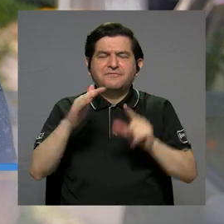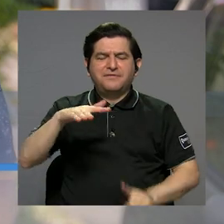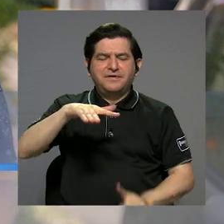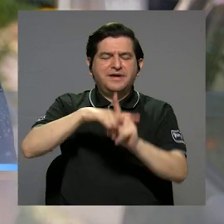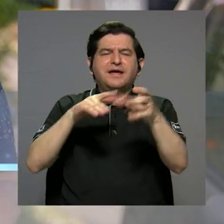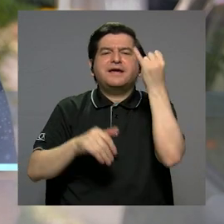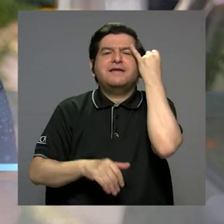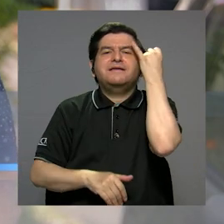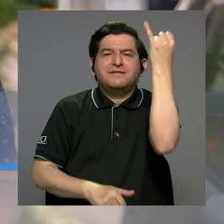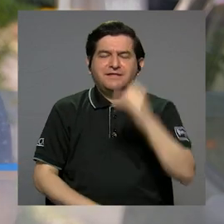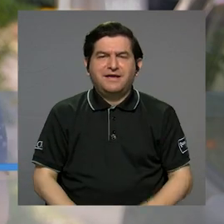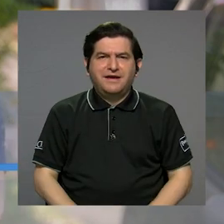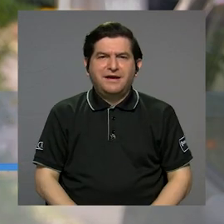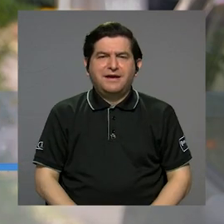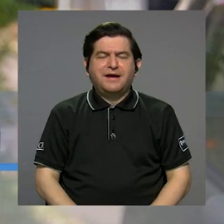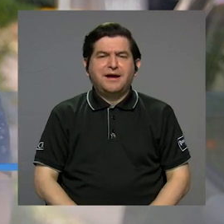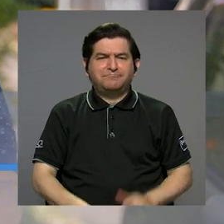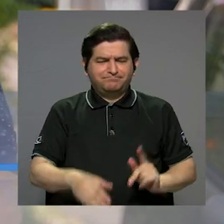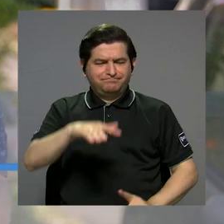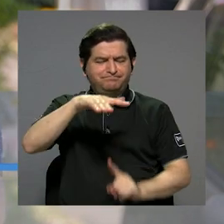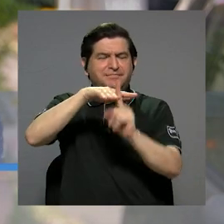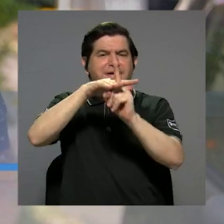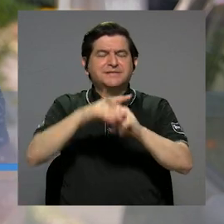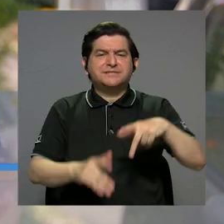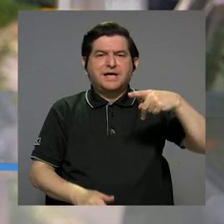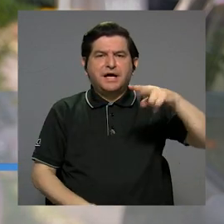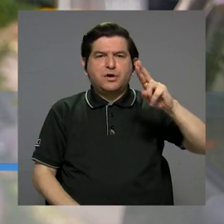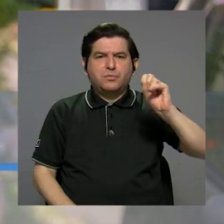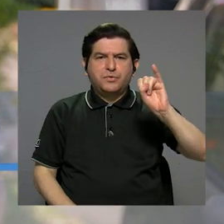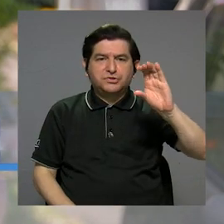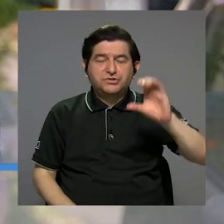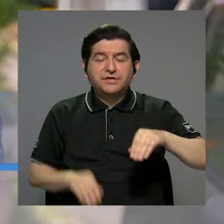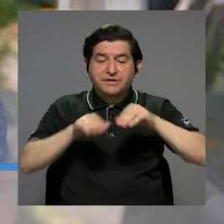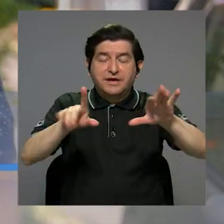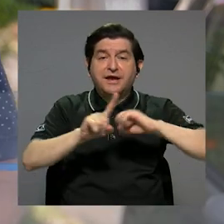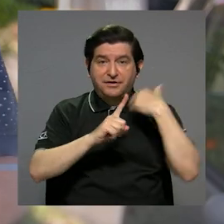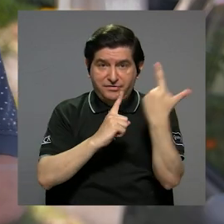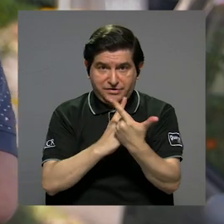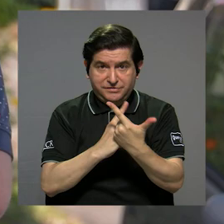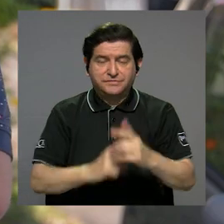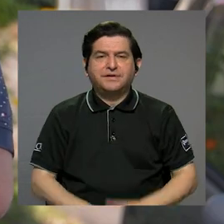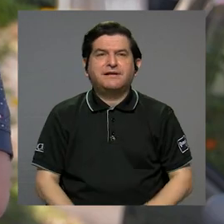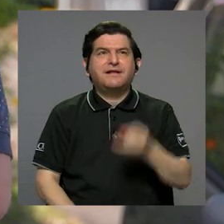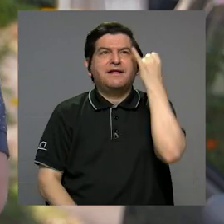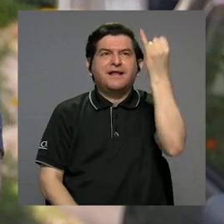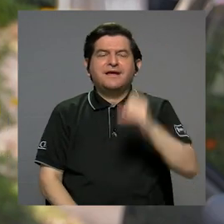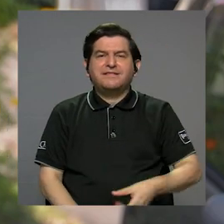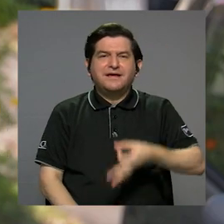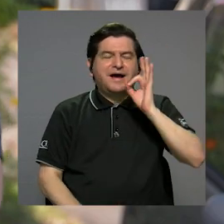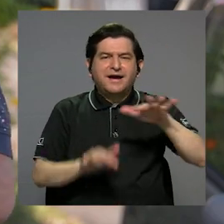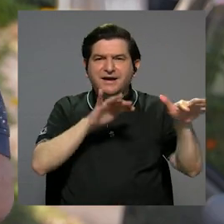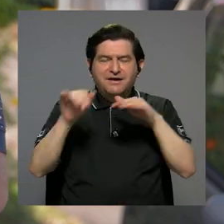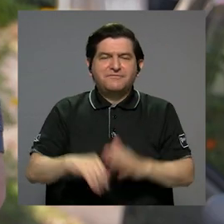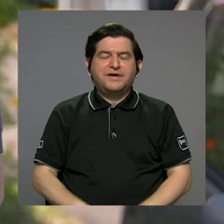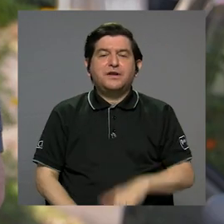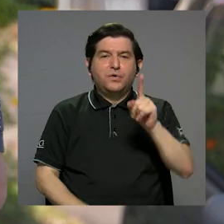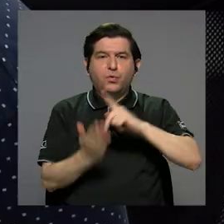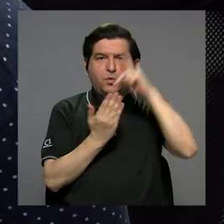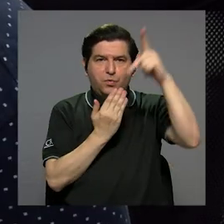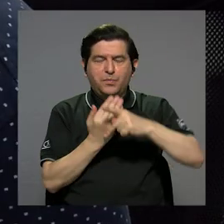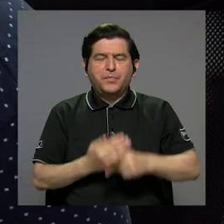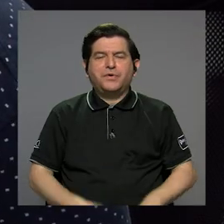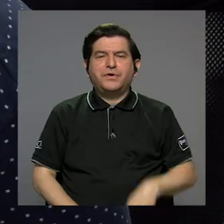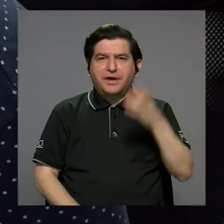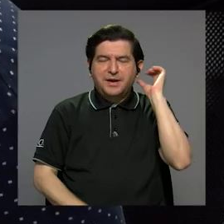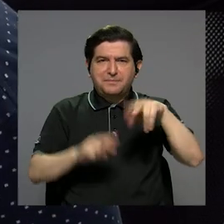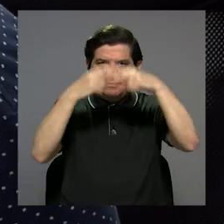la idea de generar más presencia de PROSIC, pues un poco como en redes sociales, ¿verdad? La idea de Café Digital es hacer un podcast, ya